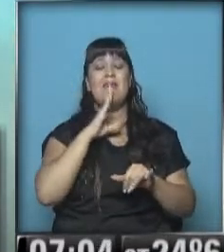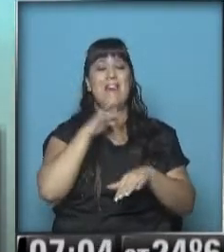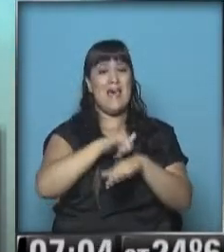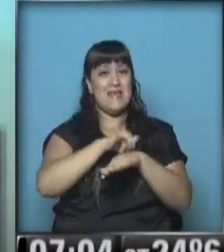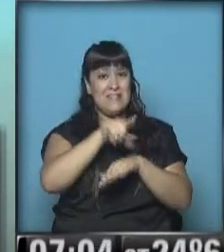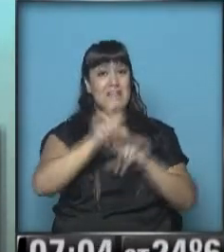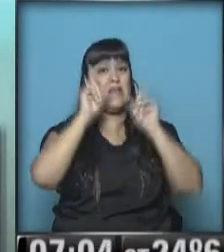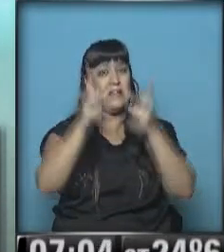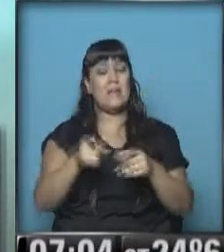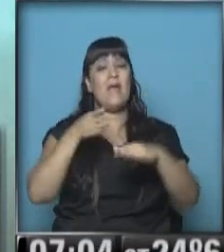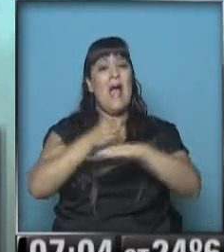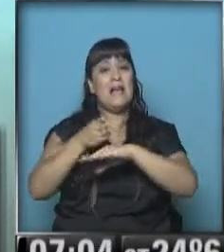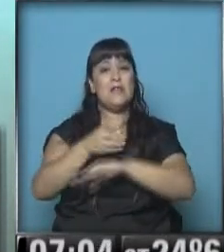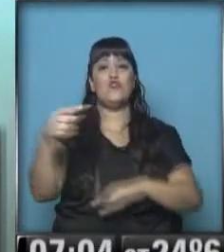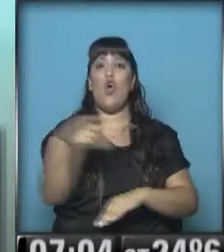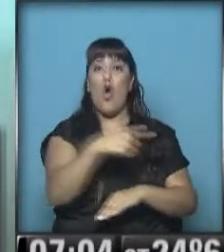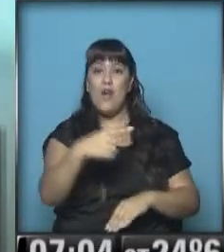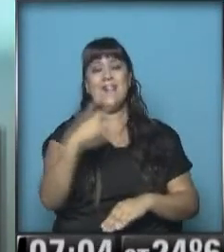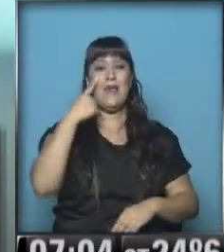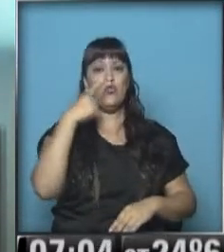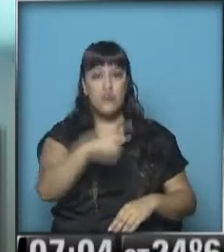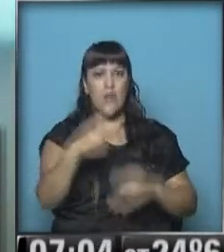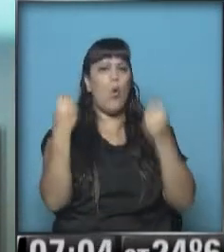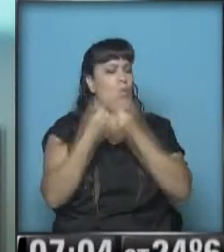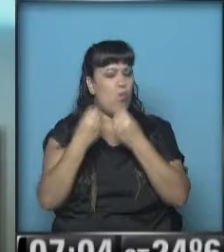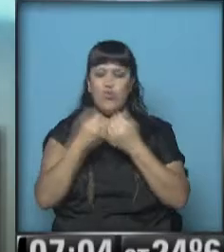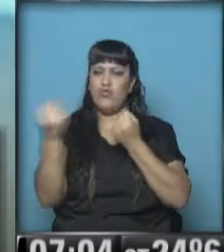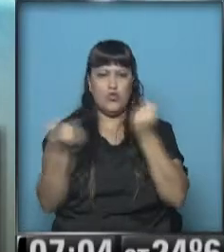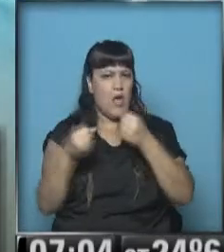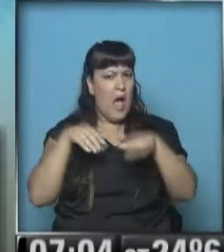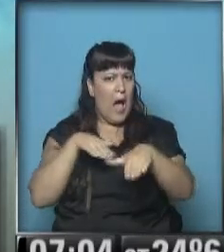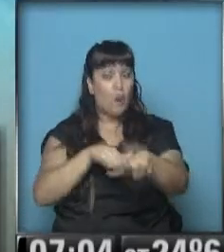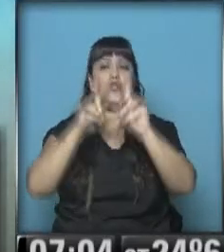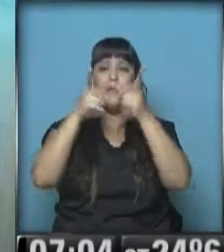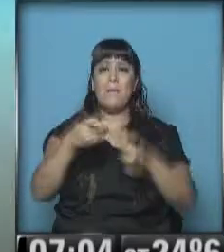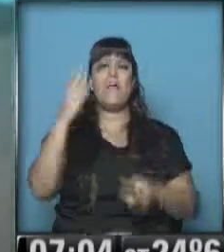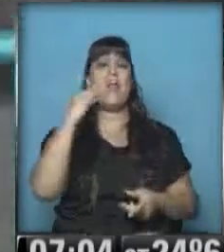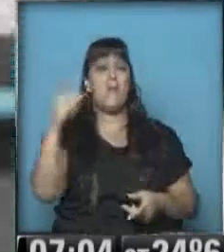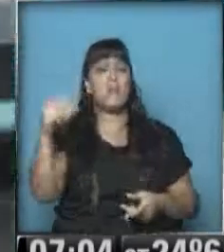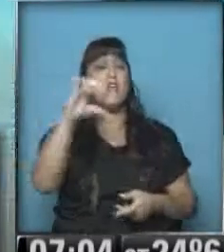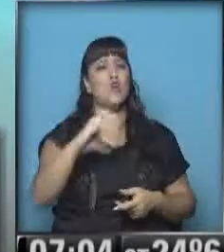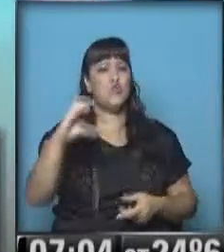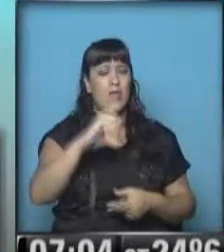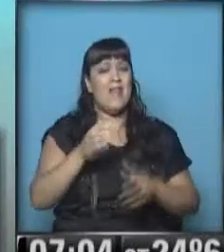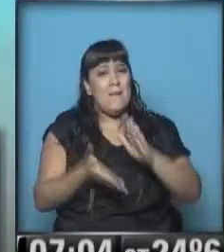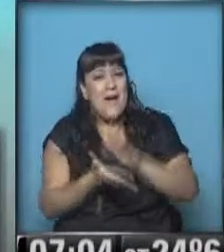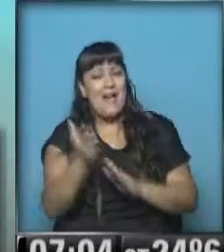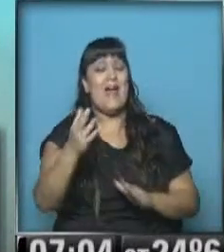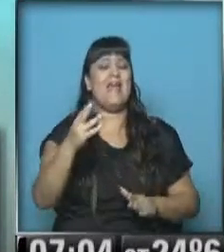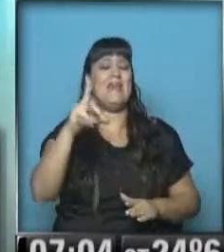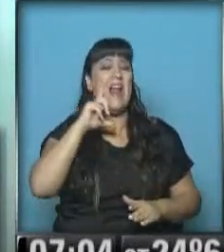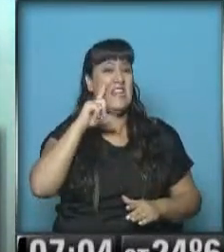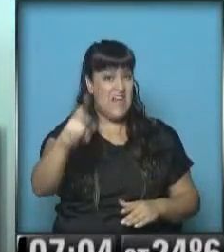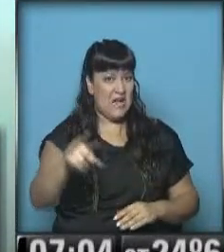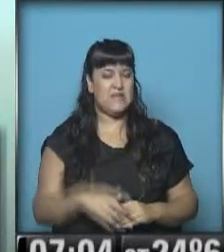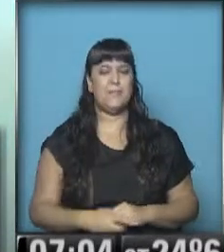acceso oeste desde Ituzaingó comienza a aumentar el caudal de tránsito, también en Ramos Mejía y Ciudadela rumbo a la zona de Liniers.